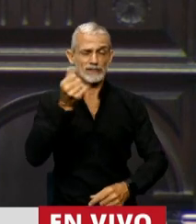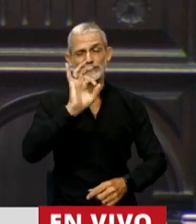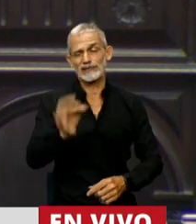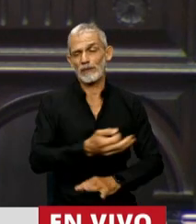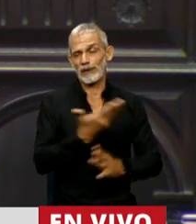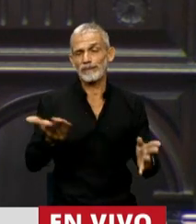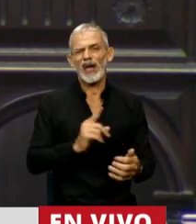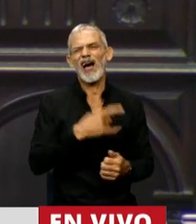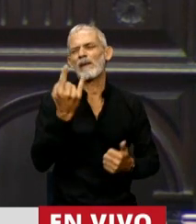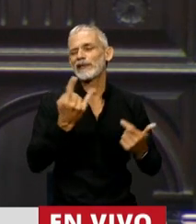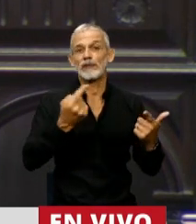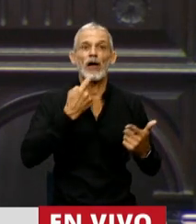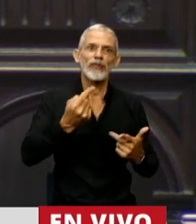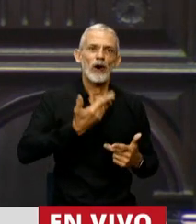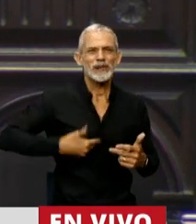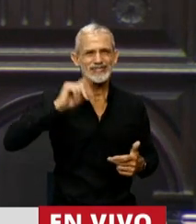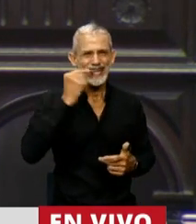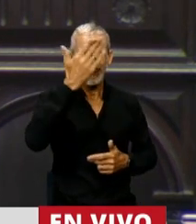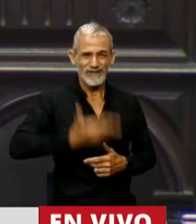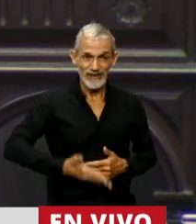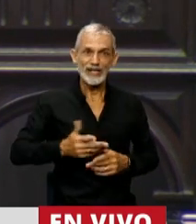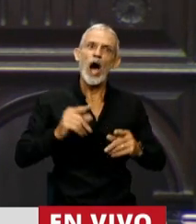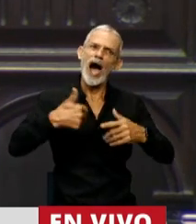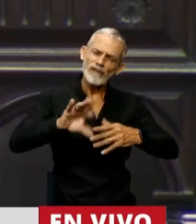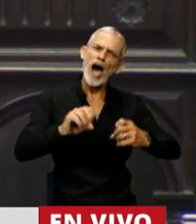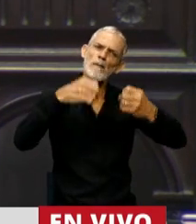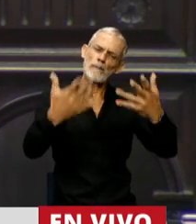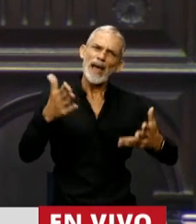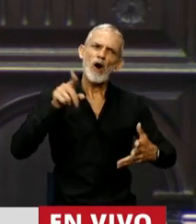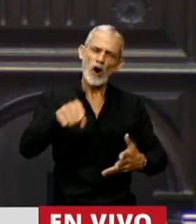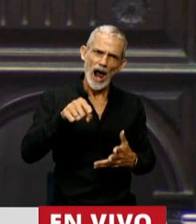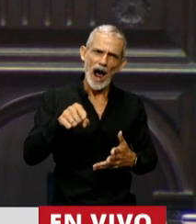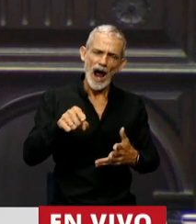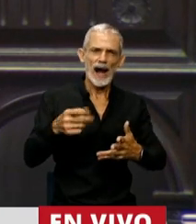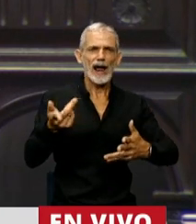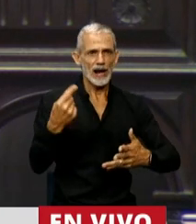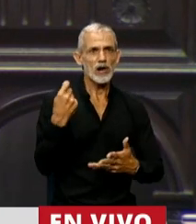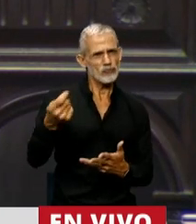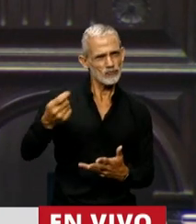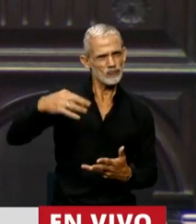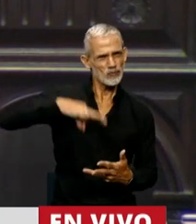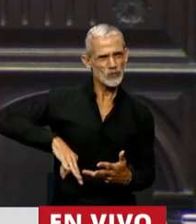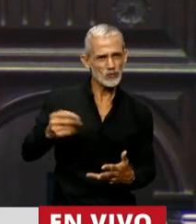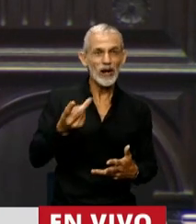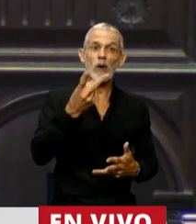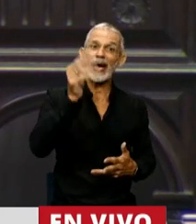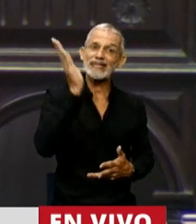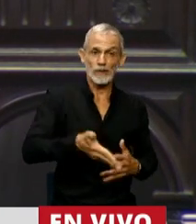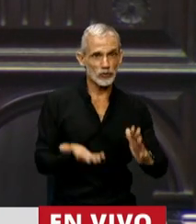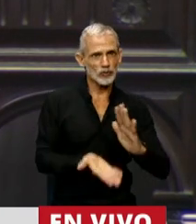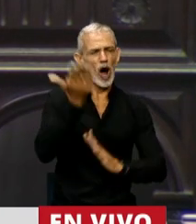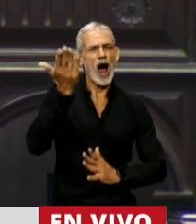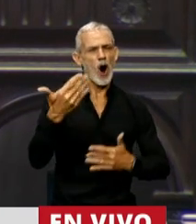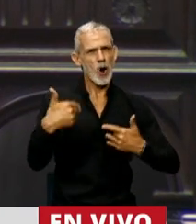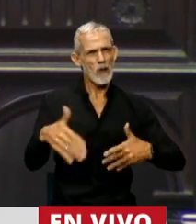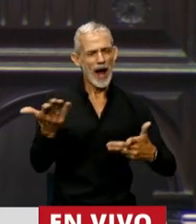los argentinos. Dijo el presidente Fernández que mejoraría al inicio de su gestión el haber jubilatorio en un 20%, y a lo que